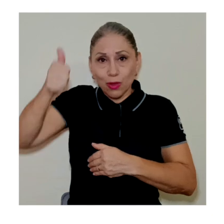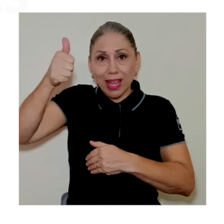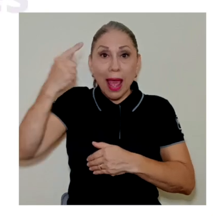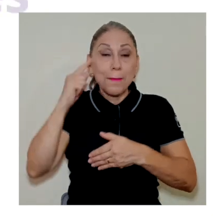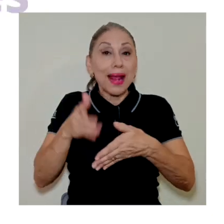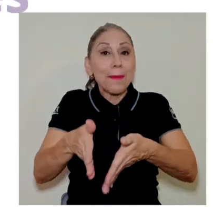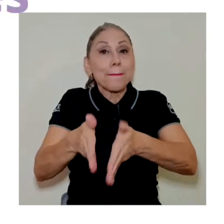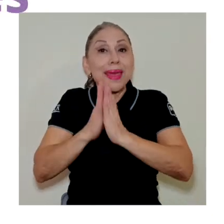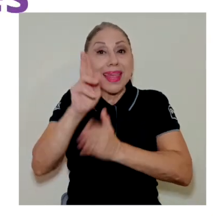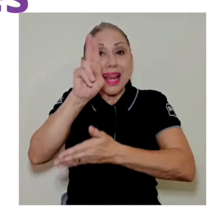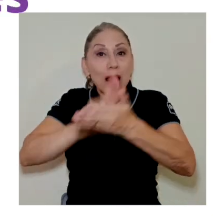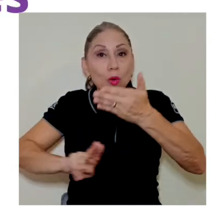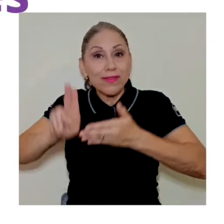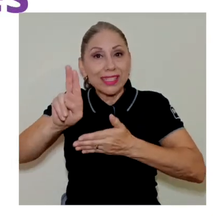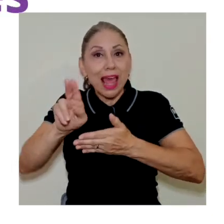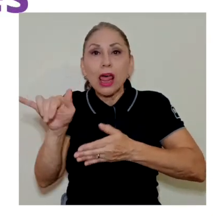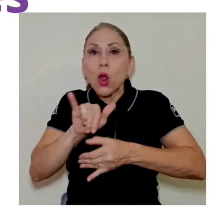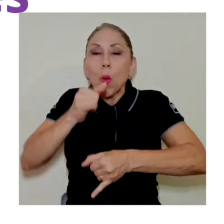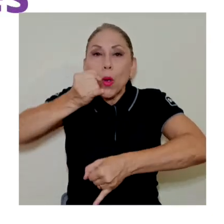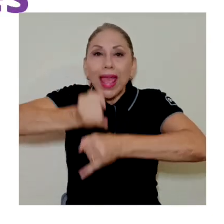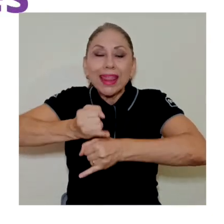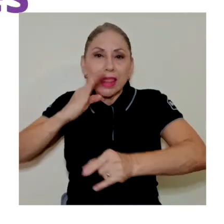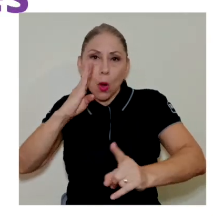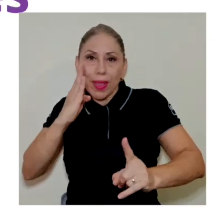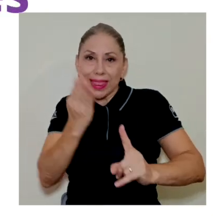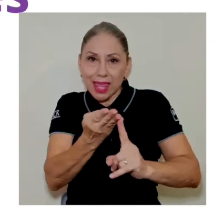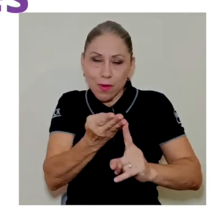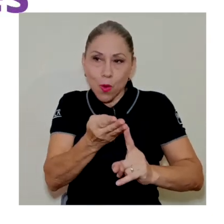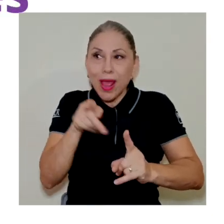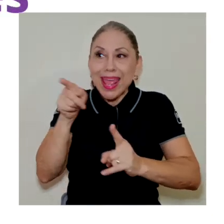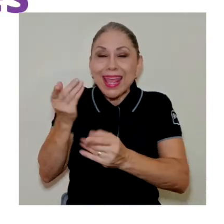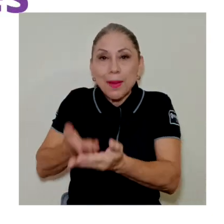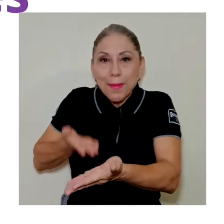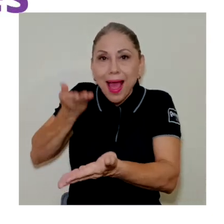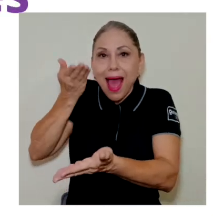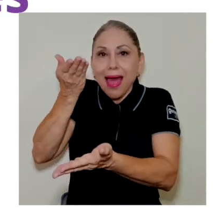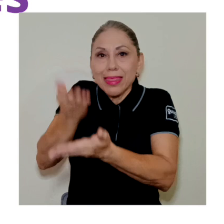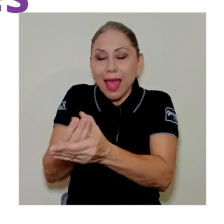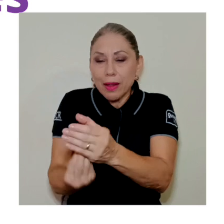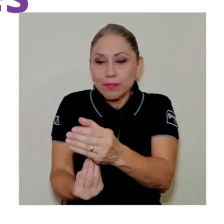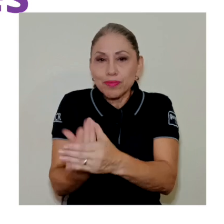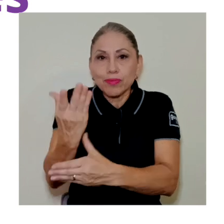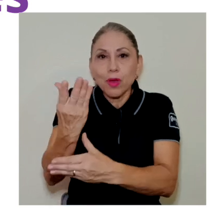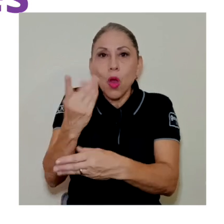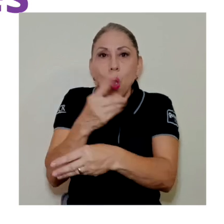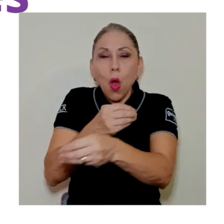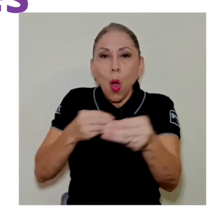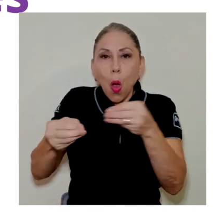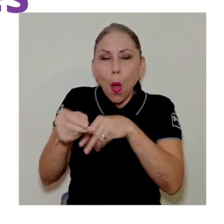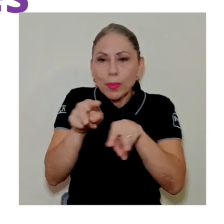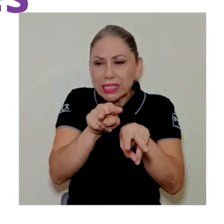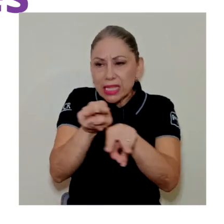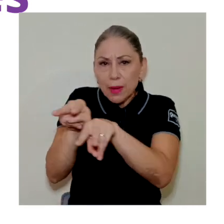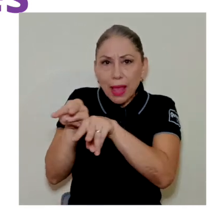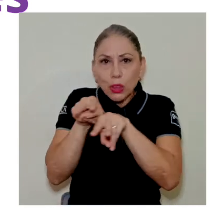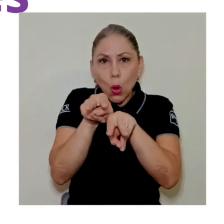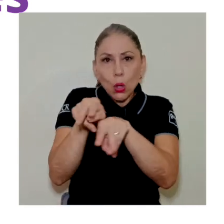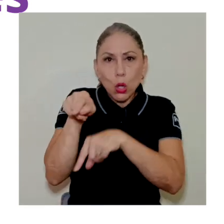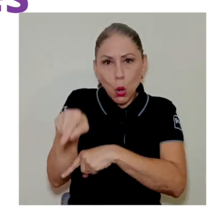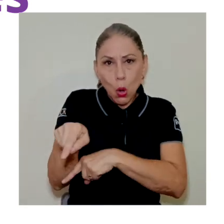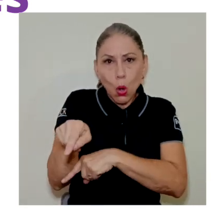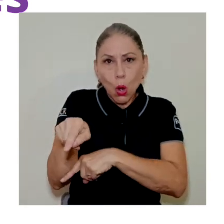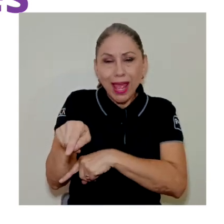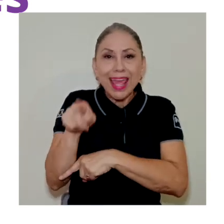ente, ¿verdad?, objetivo, que planteara, ¿verdad?, el crear un observatorio, ¿verdad?, que en